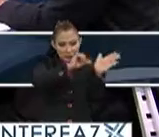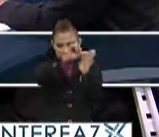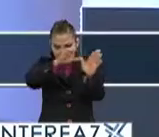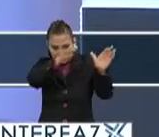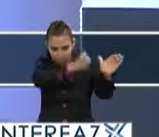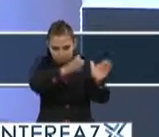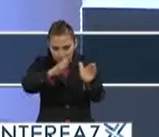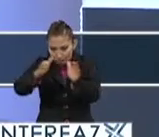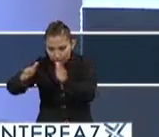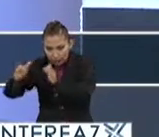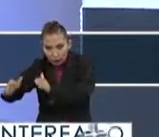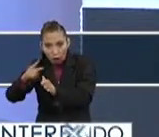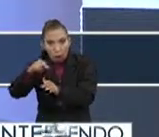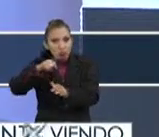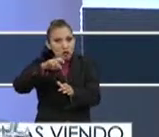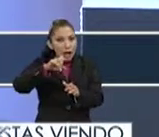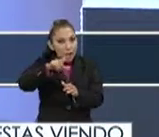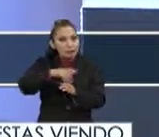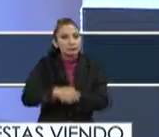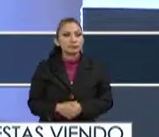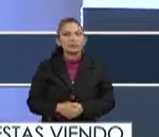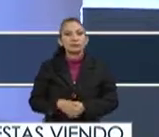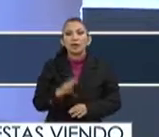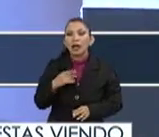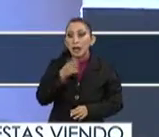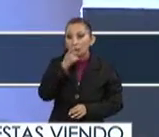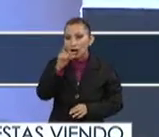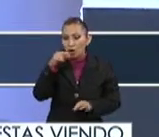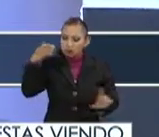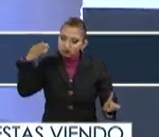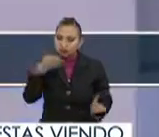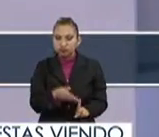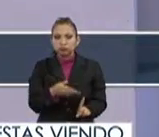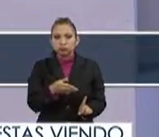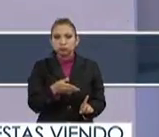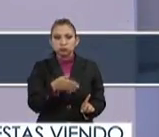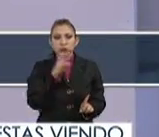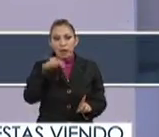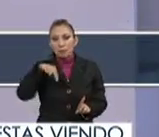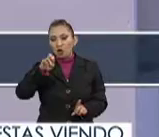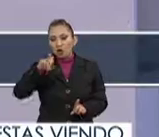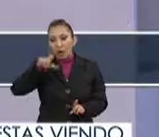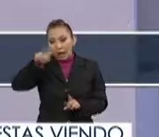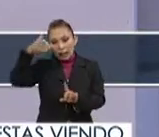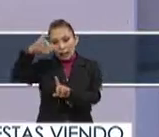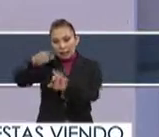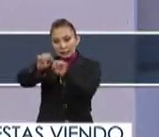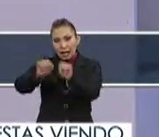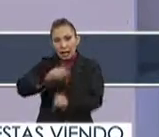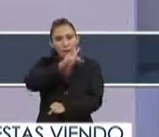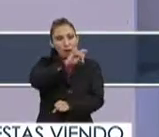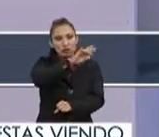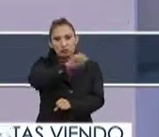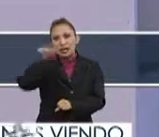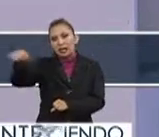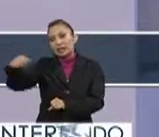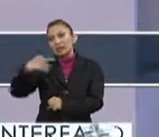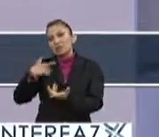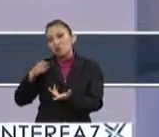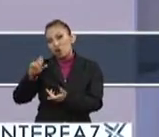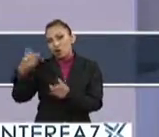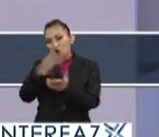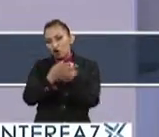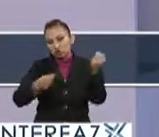las distintas series o está hablando del MUNAL? Pues sobre todo los centramos en el MUNAL, en la Sala Ponce y en el MUNAL. Okay.